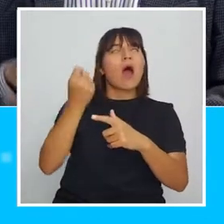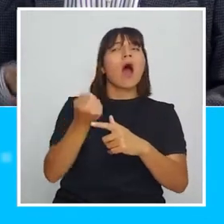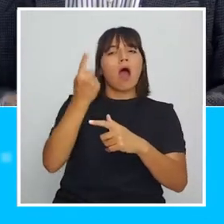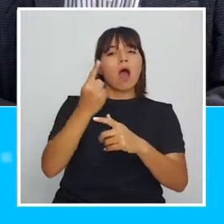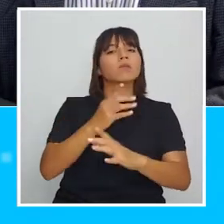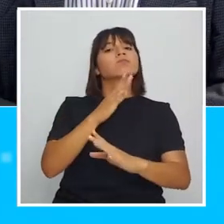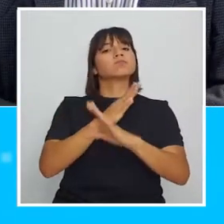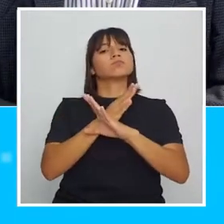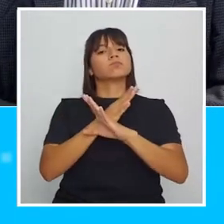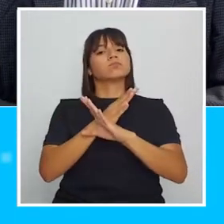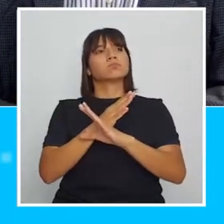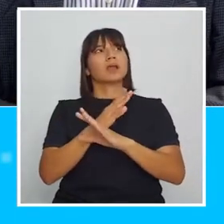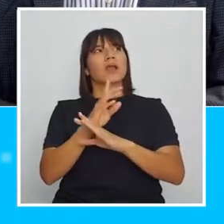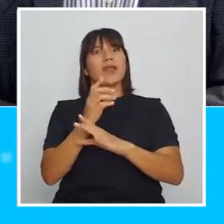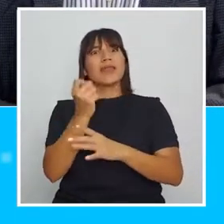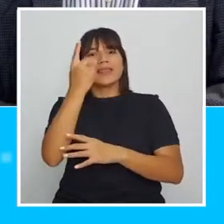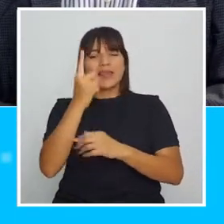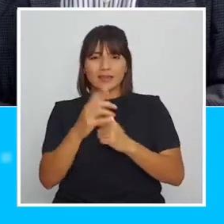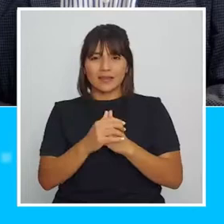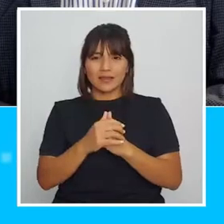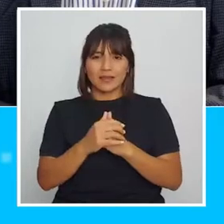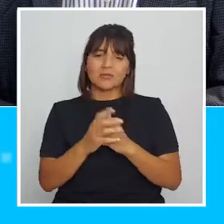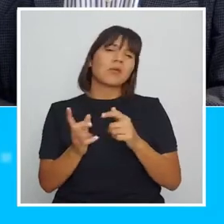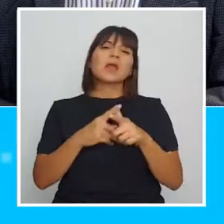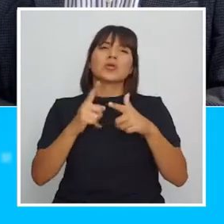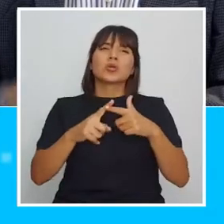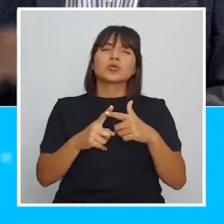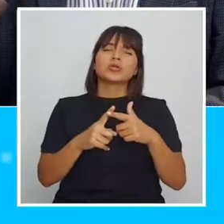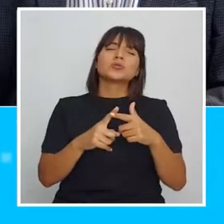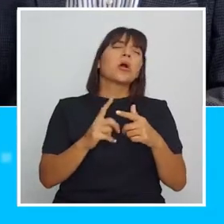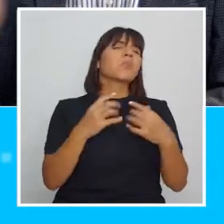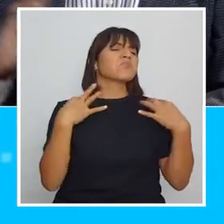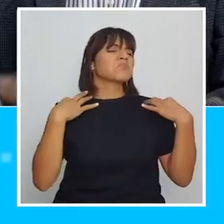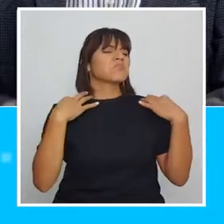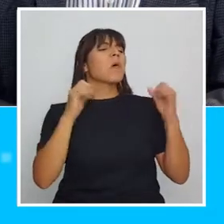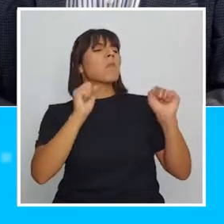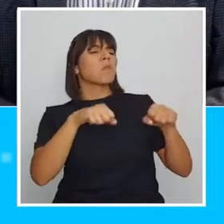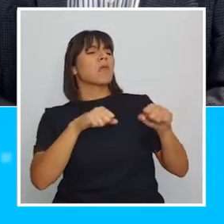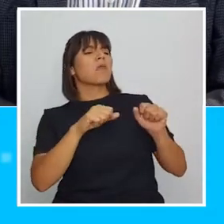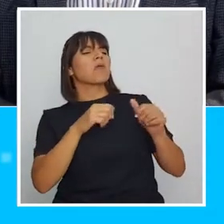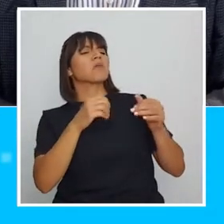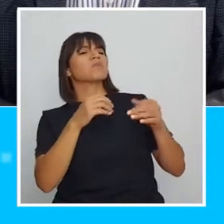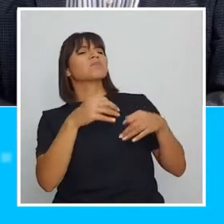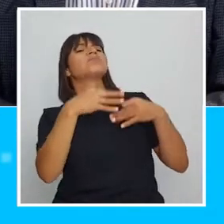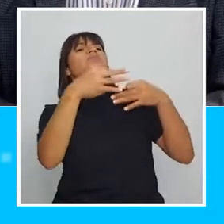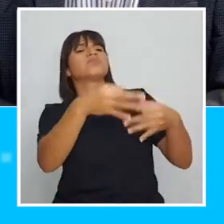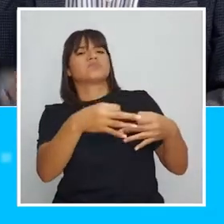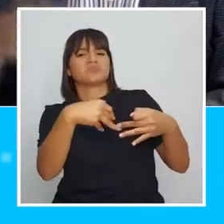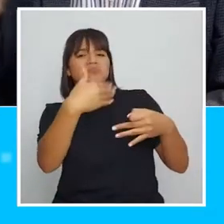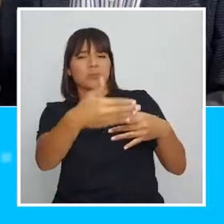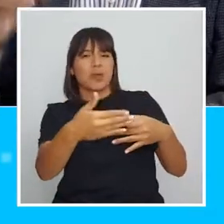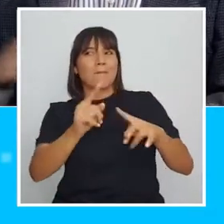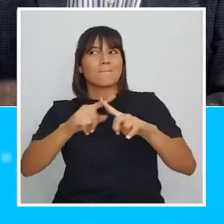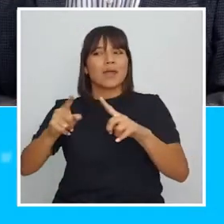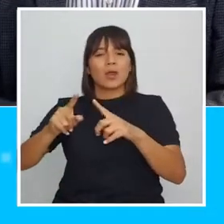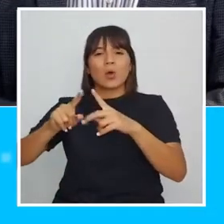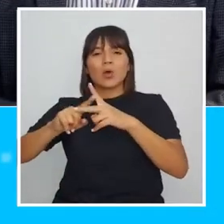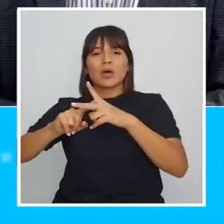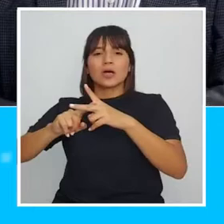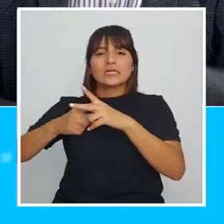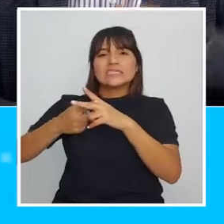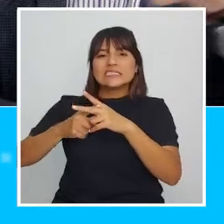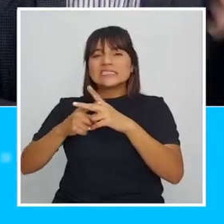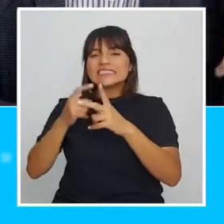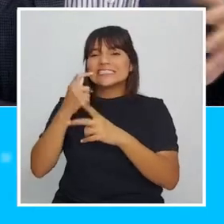el arreglo de los dientes de los chiquillos, ese sí hace falta. O el examen de la mamografía de